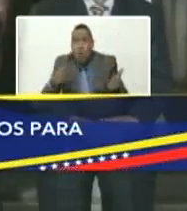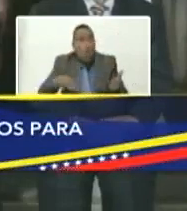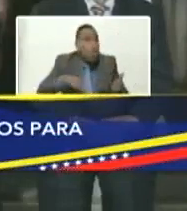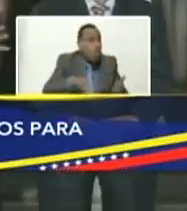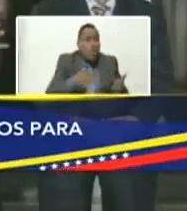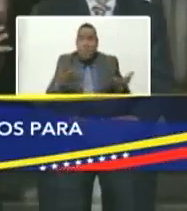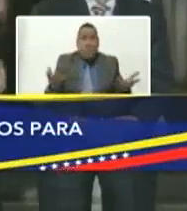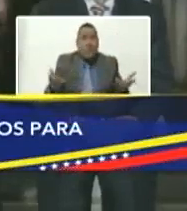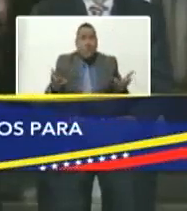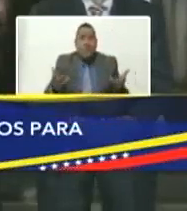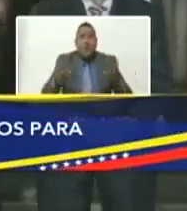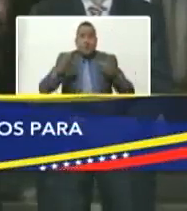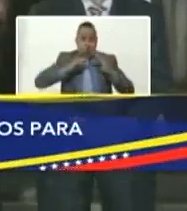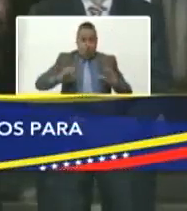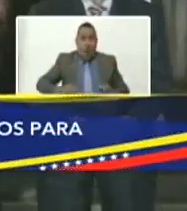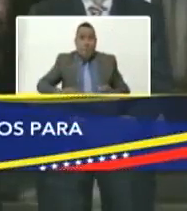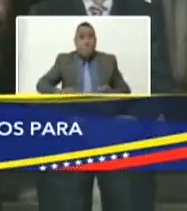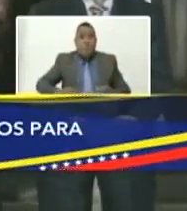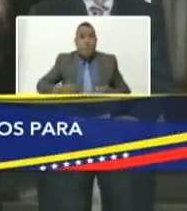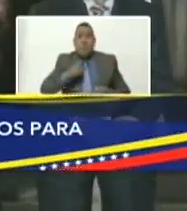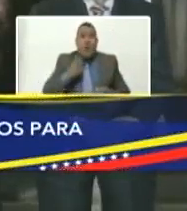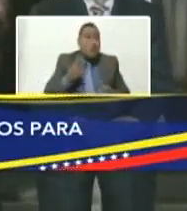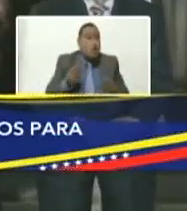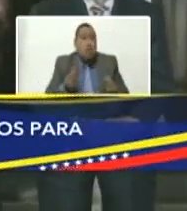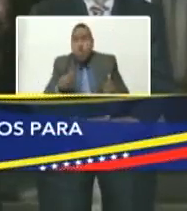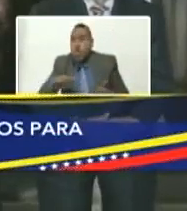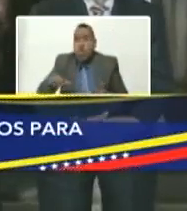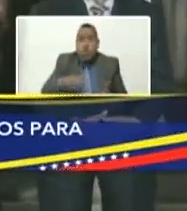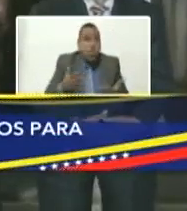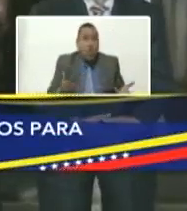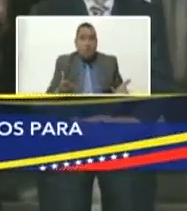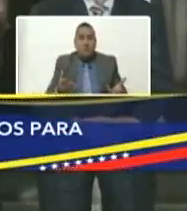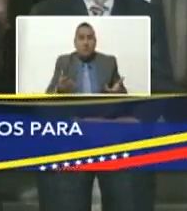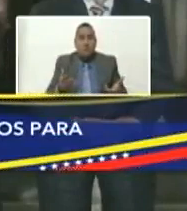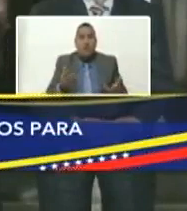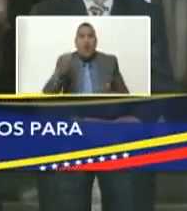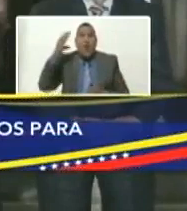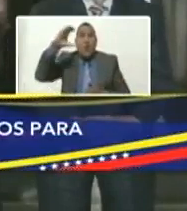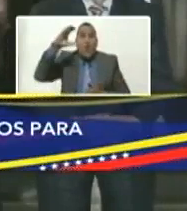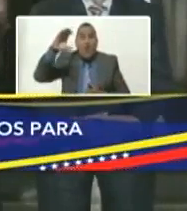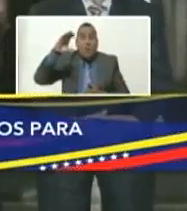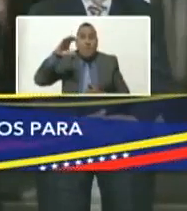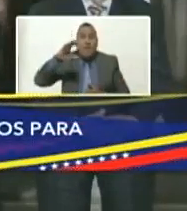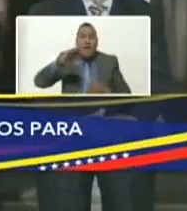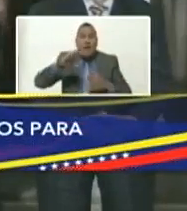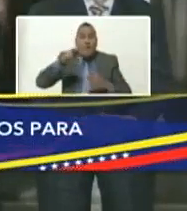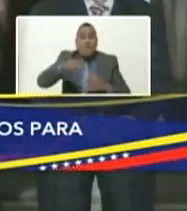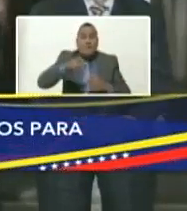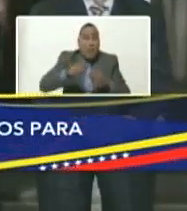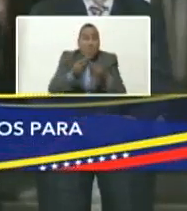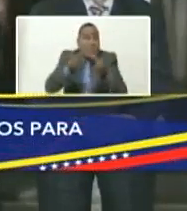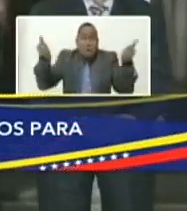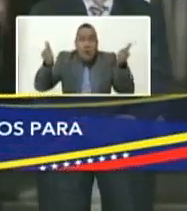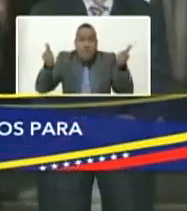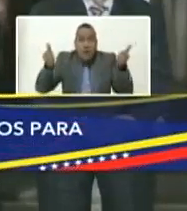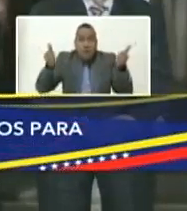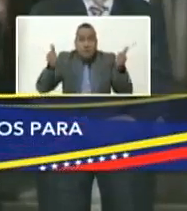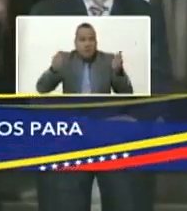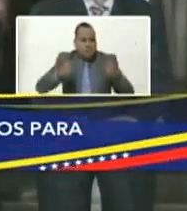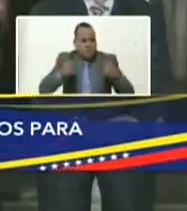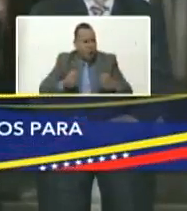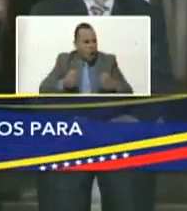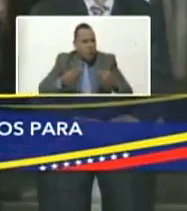Quiere decir que su cuerpo no aparece. Colombia es el país de la desaparición forzada, de las desapariciones